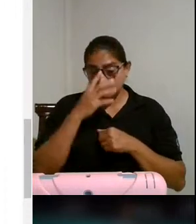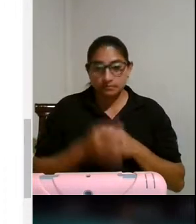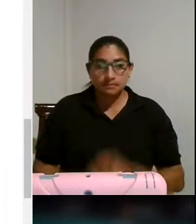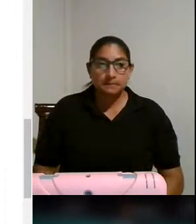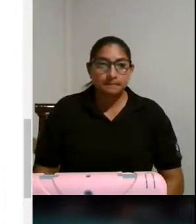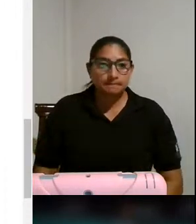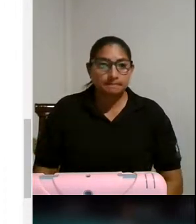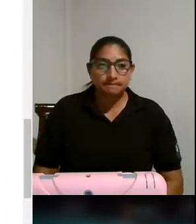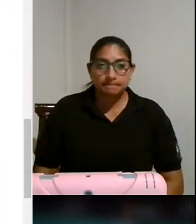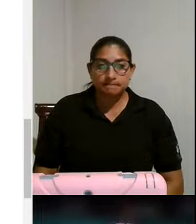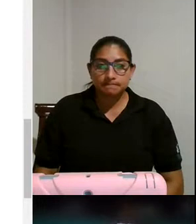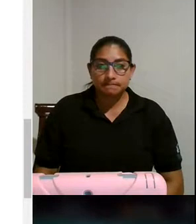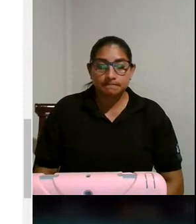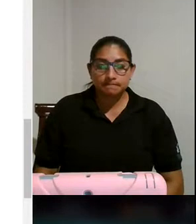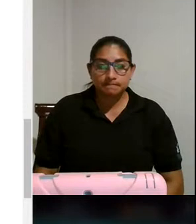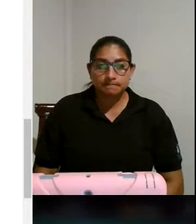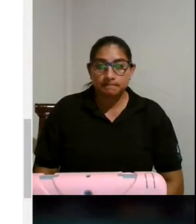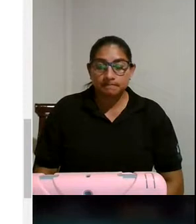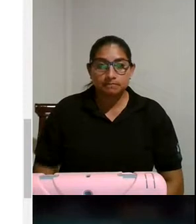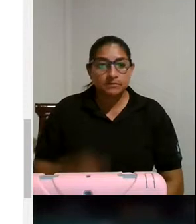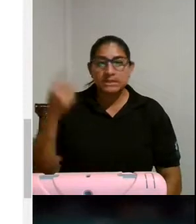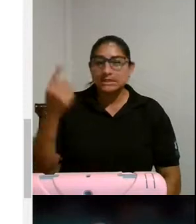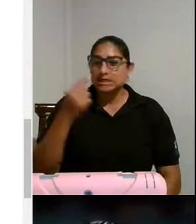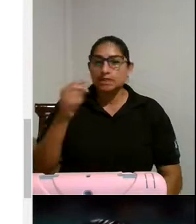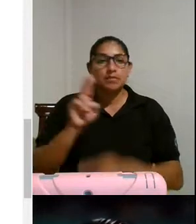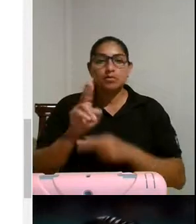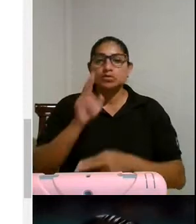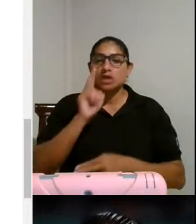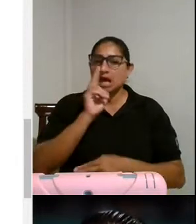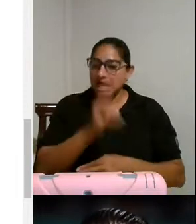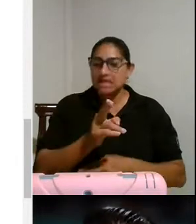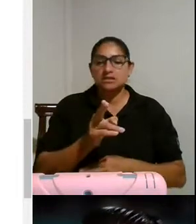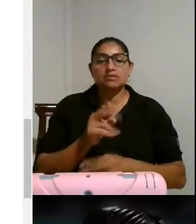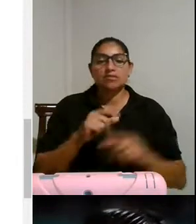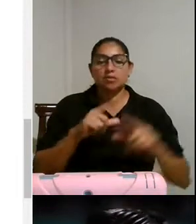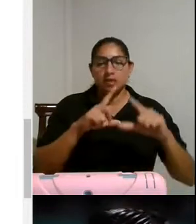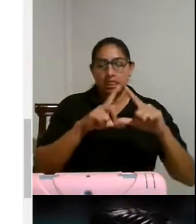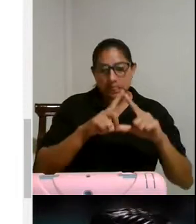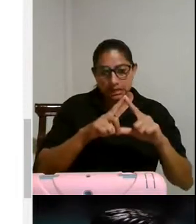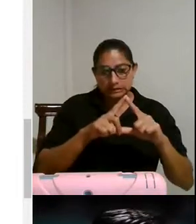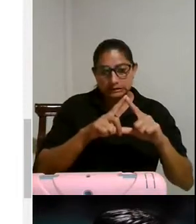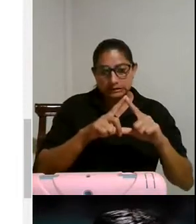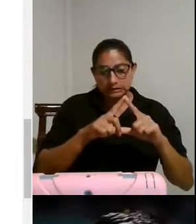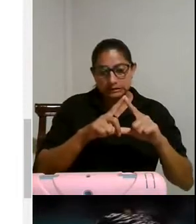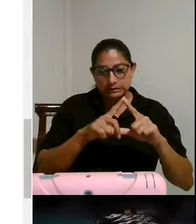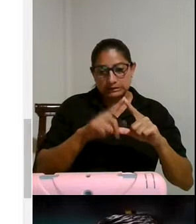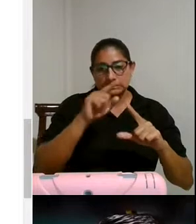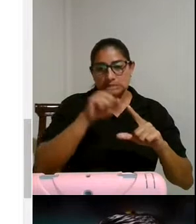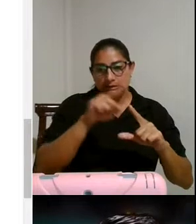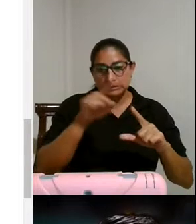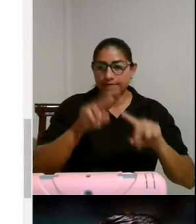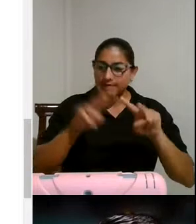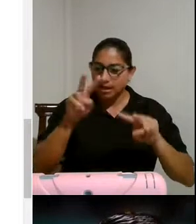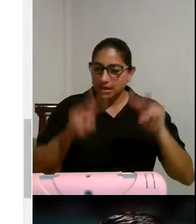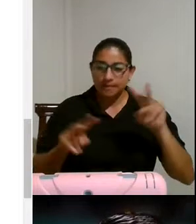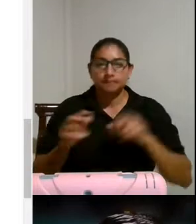siempre utilizamos esa fórmula. ¿Qué nos varía? Por